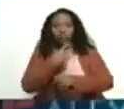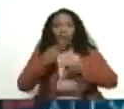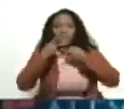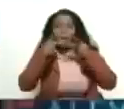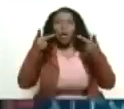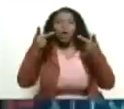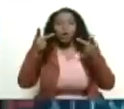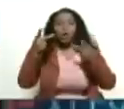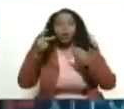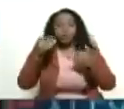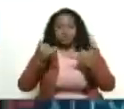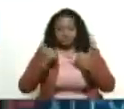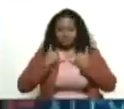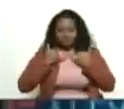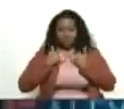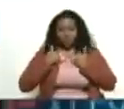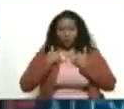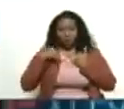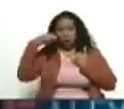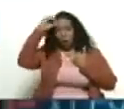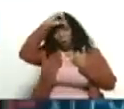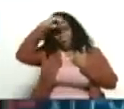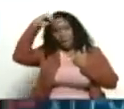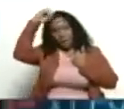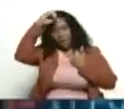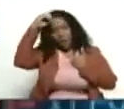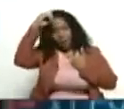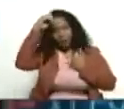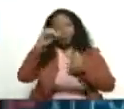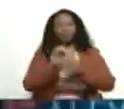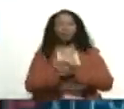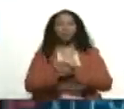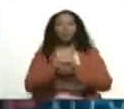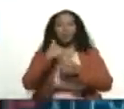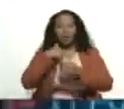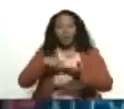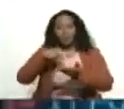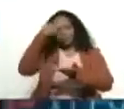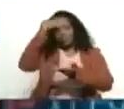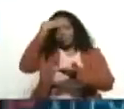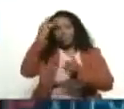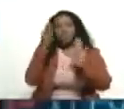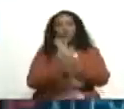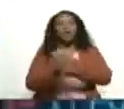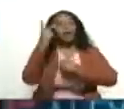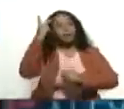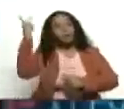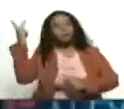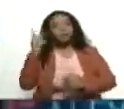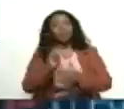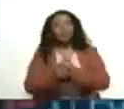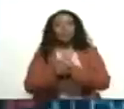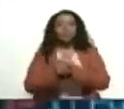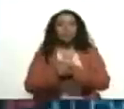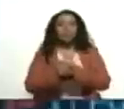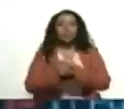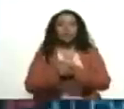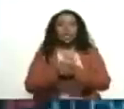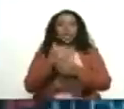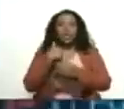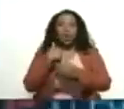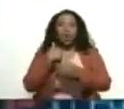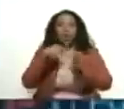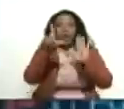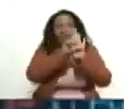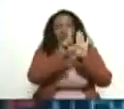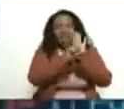opinión derivada de mis conocimientos legales de la psiquiatría. Nunca me dieron clase de leyes